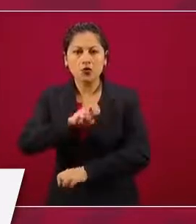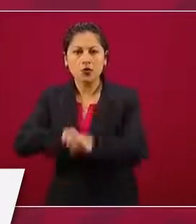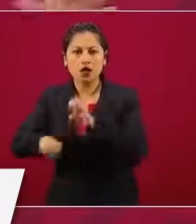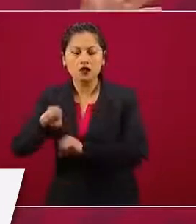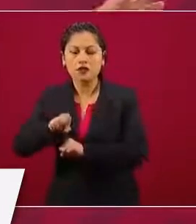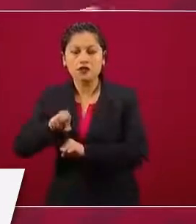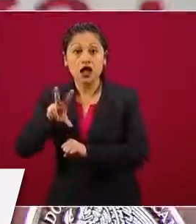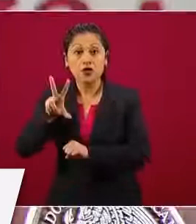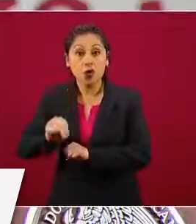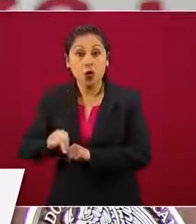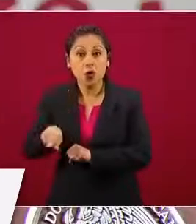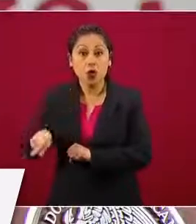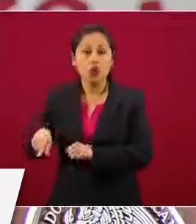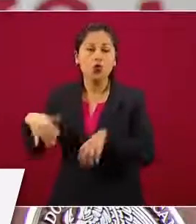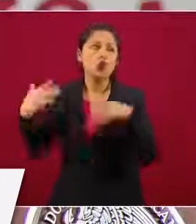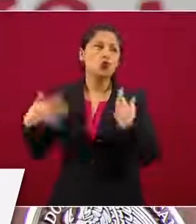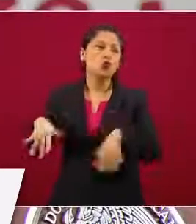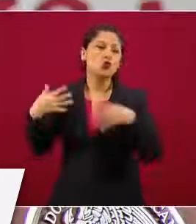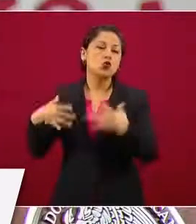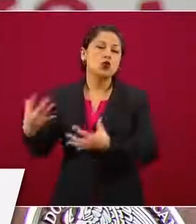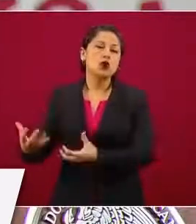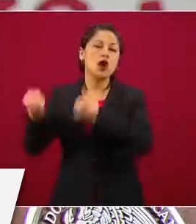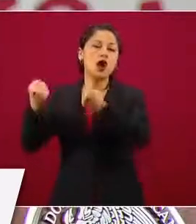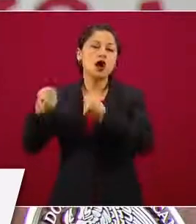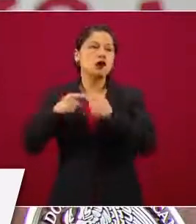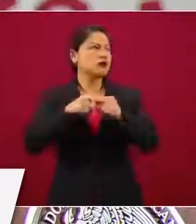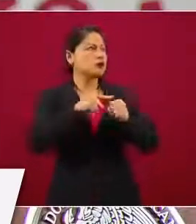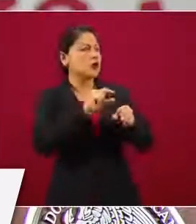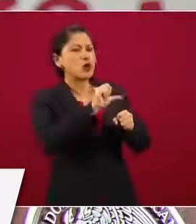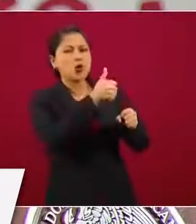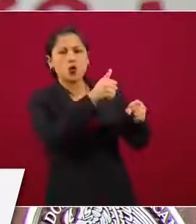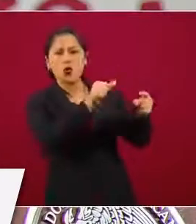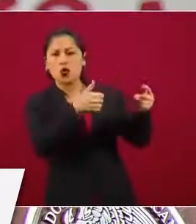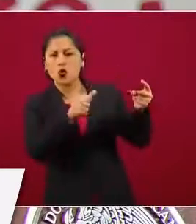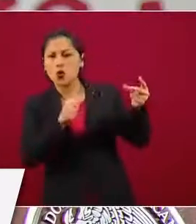Todo lo demás lo entregaron.